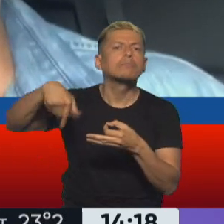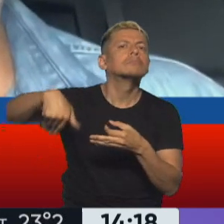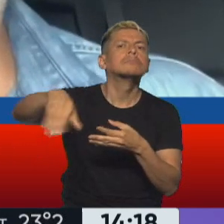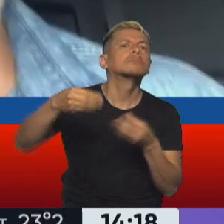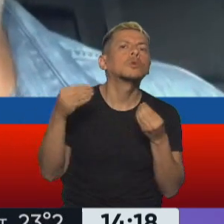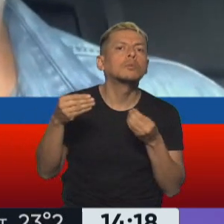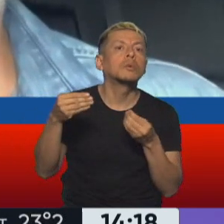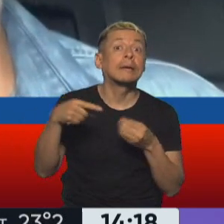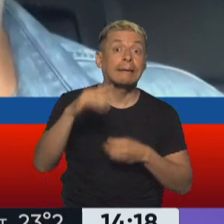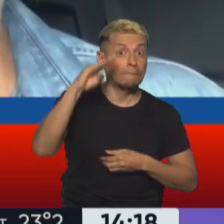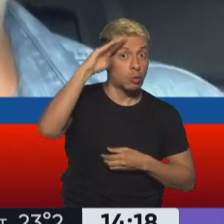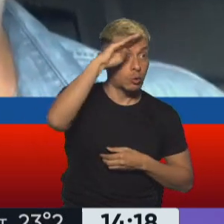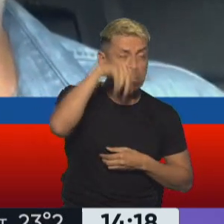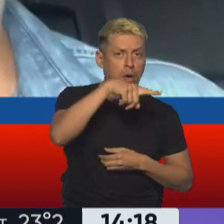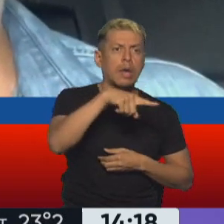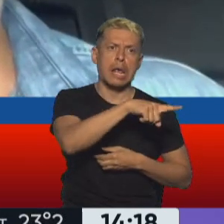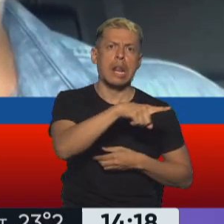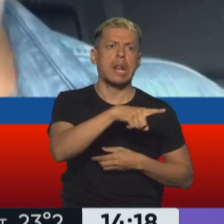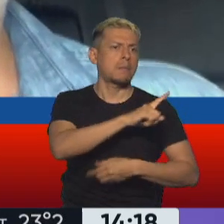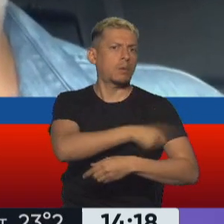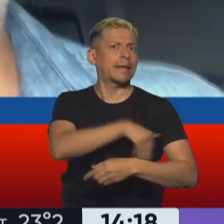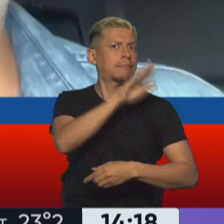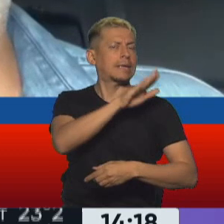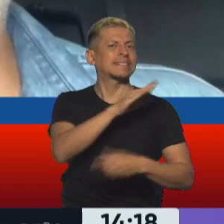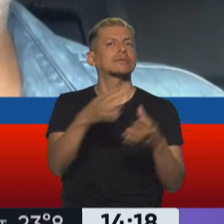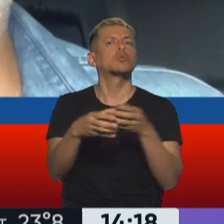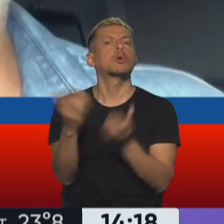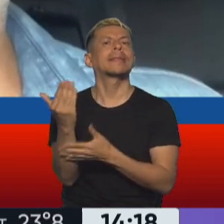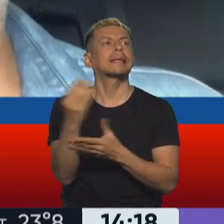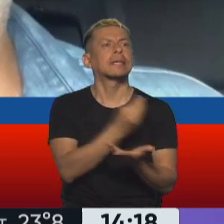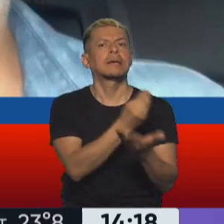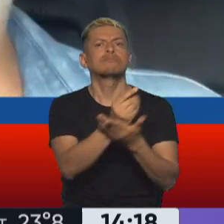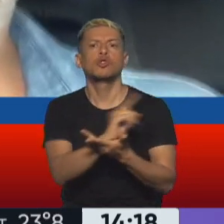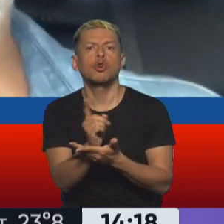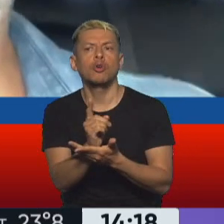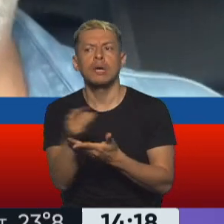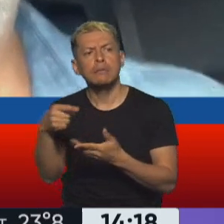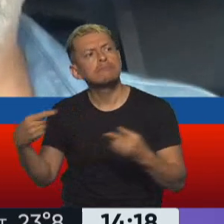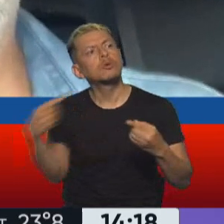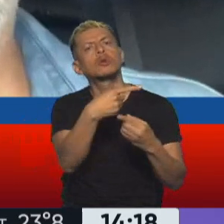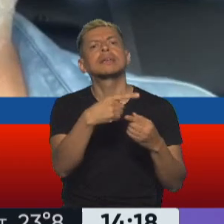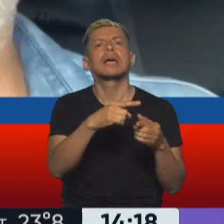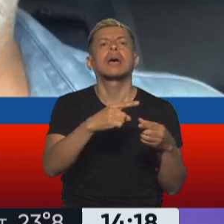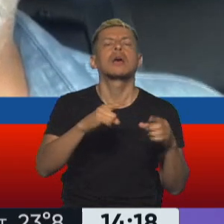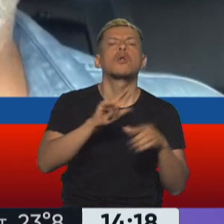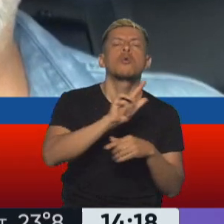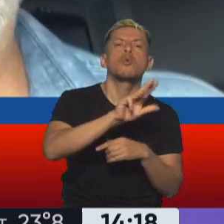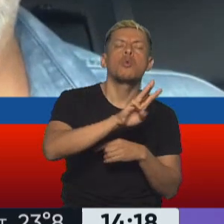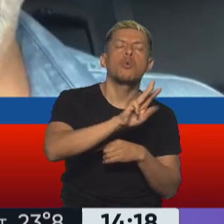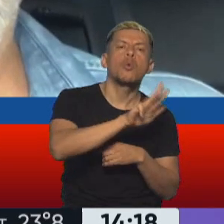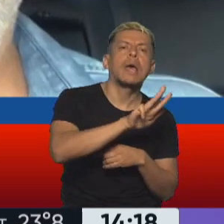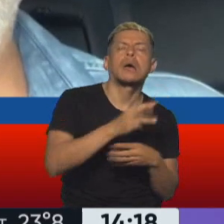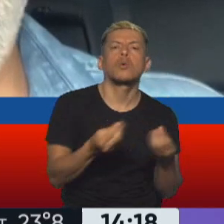Bolsonaro no sea el candidato más fuerte de la derecha y cómo enfrentarían a Lula? ¿Se está conociendo este posicionamiento de